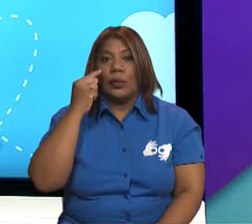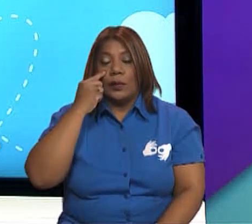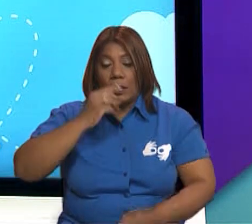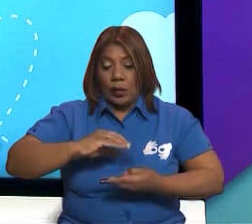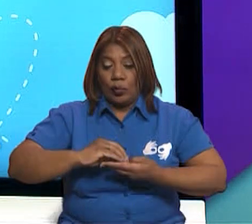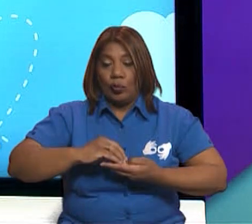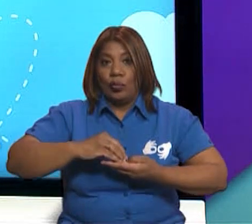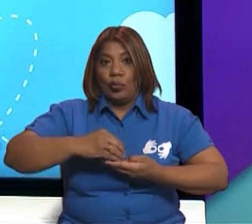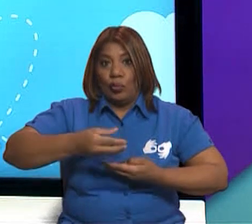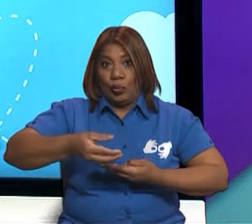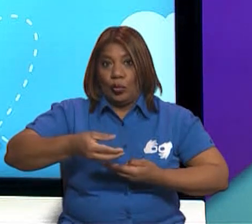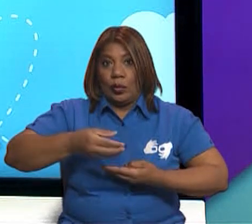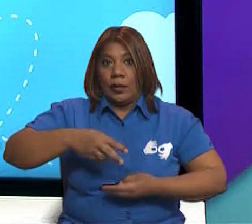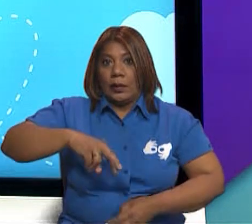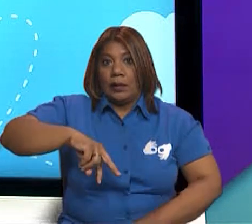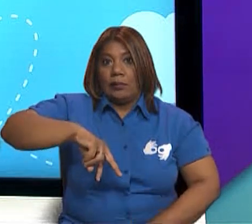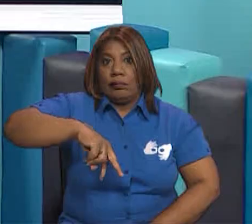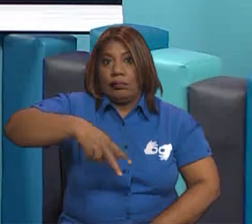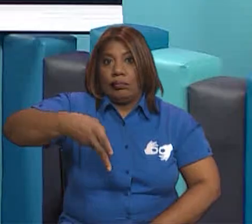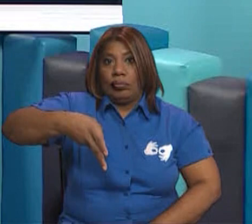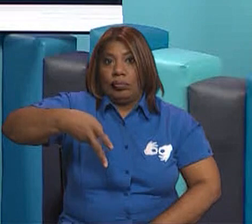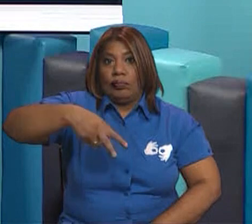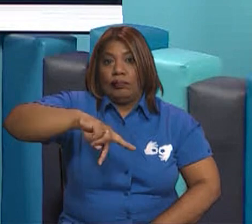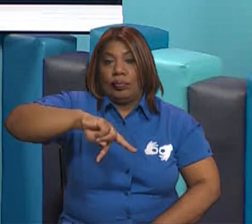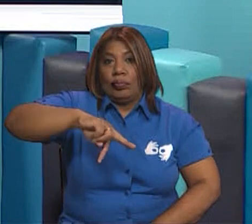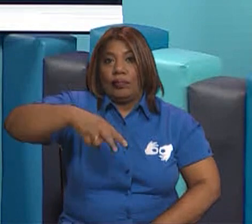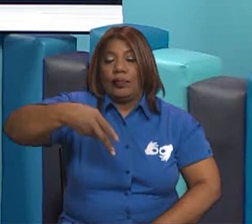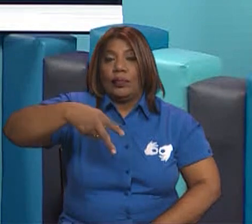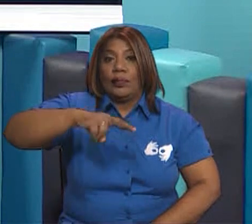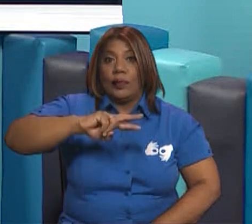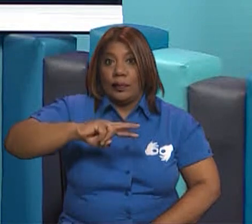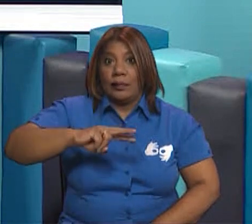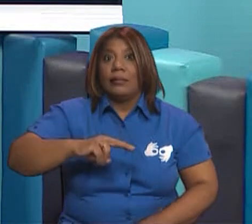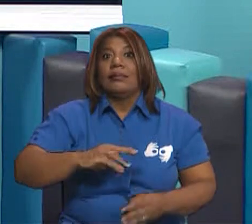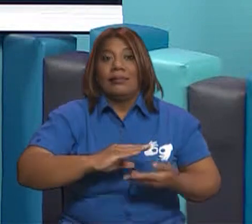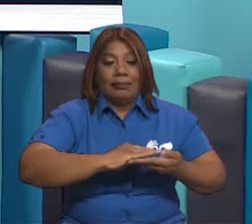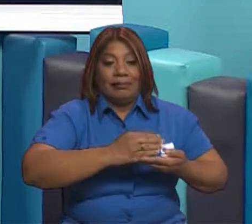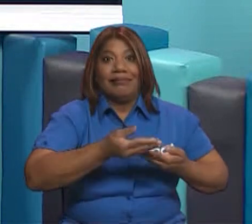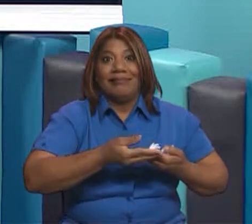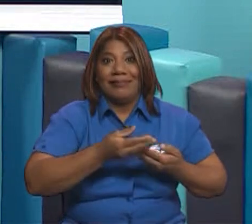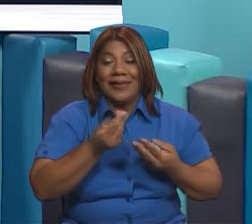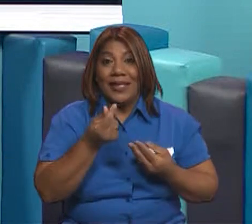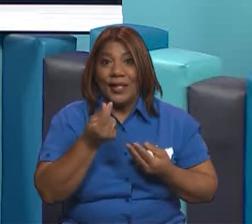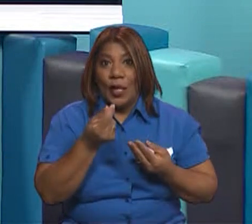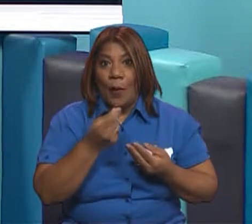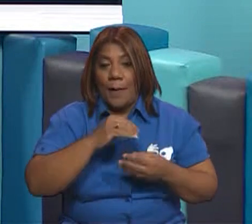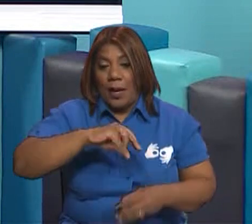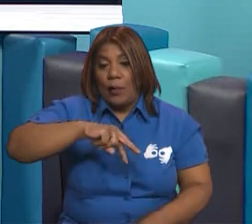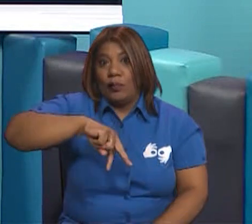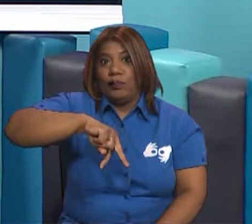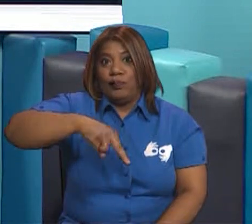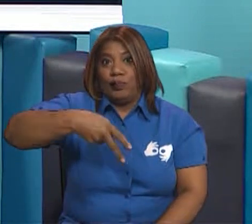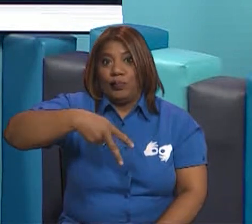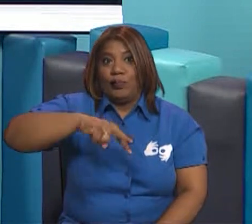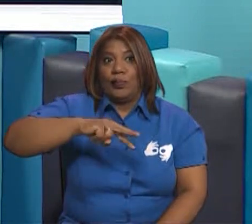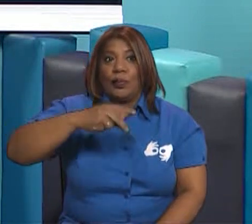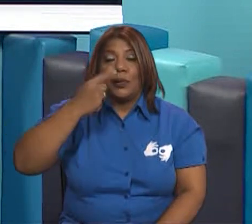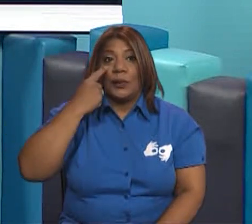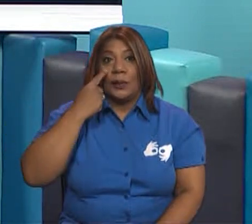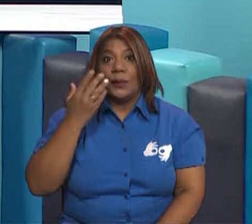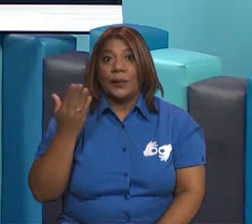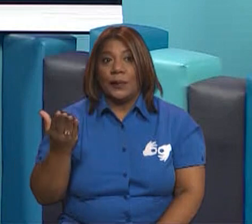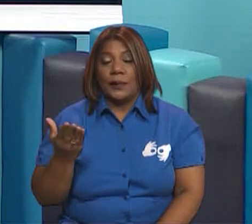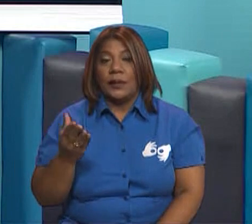medida, le debemos agregar el símbolo de grado para poder escribir la medida correctamente. Y aquí yo tengo